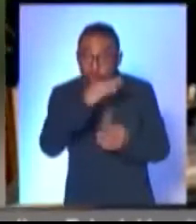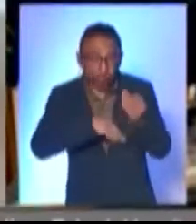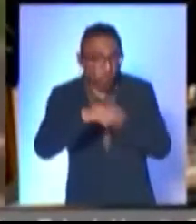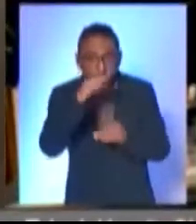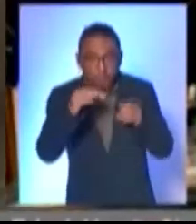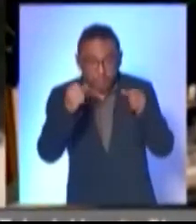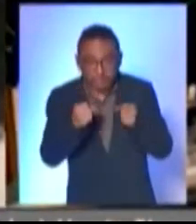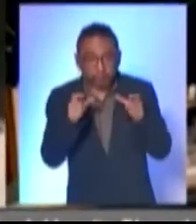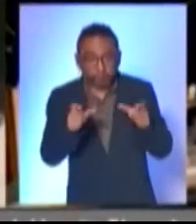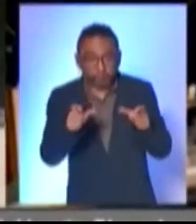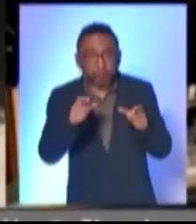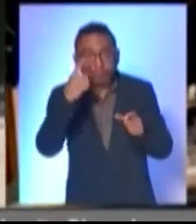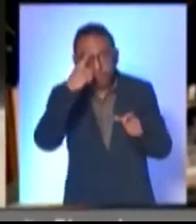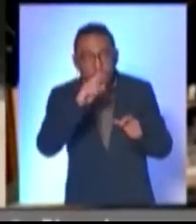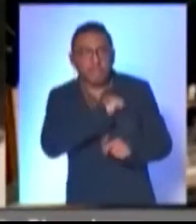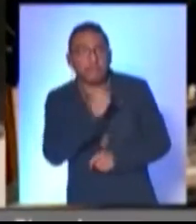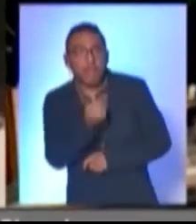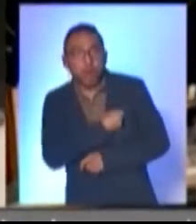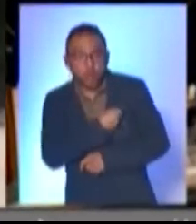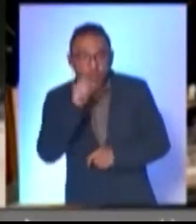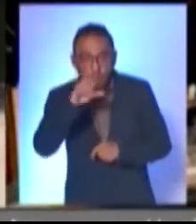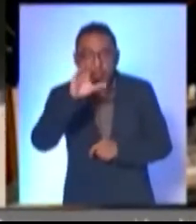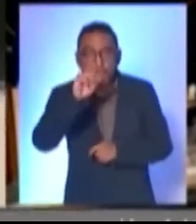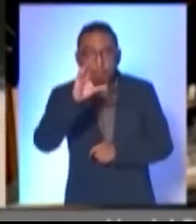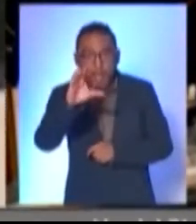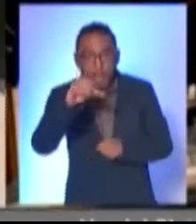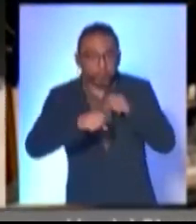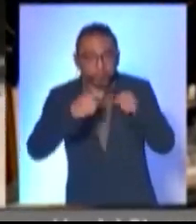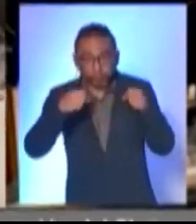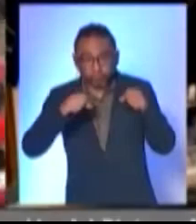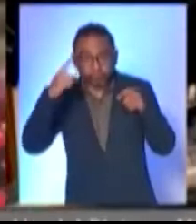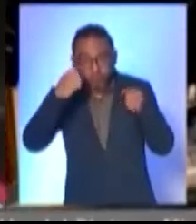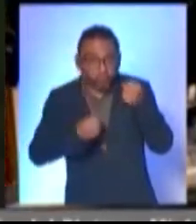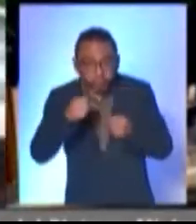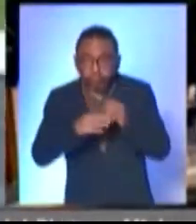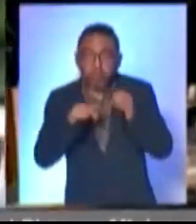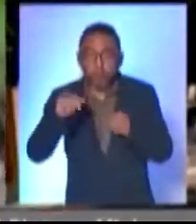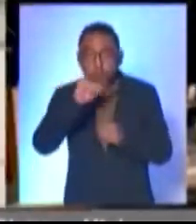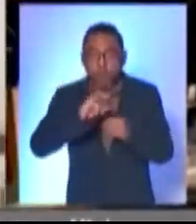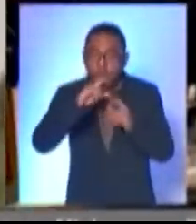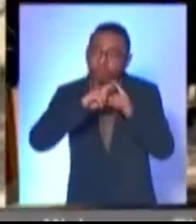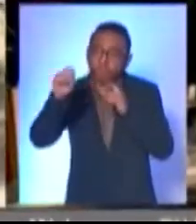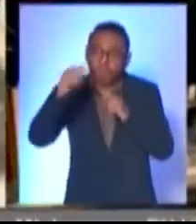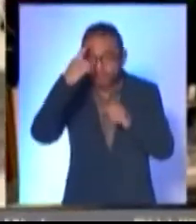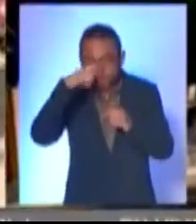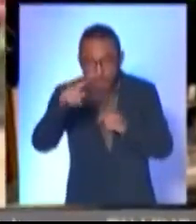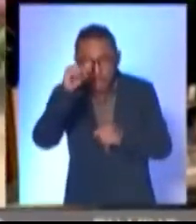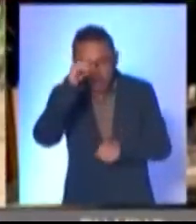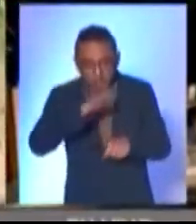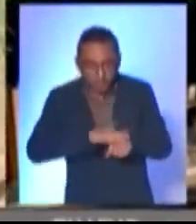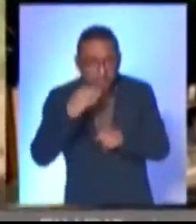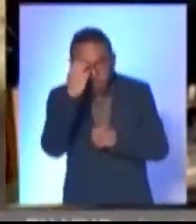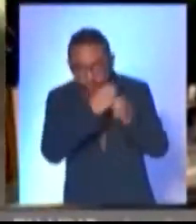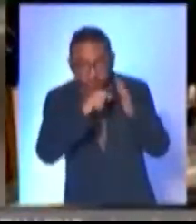medidas de seguridad y sanidad. Los corredores del CAMAC partieron este jueves para realizar los trámites administrativos y chequeos técnicos